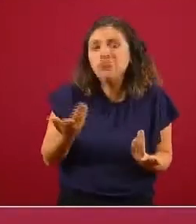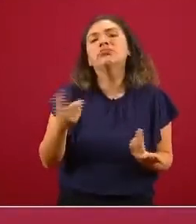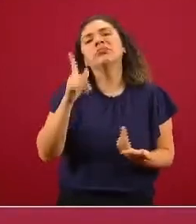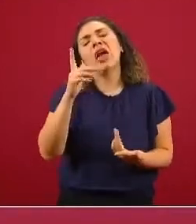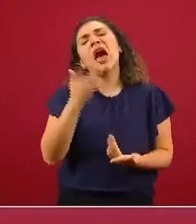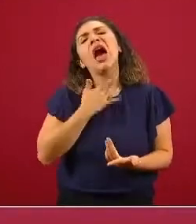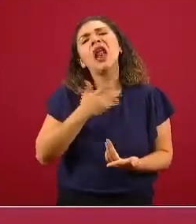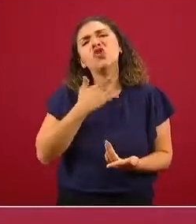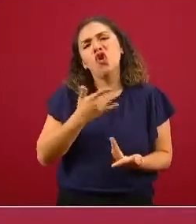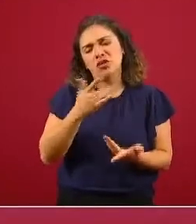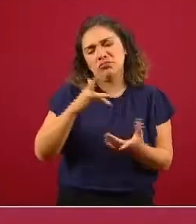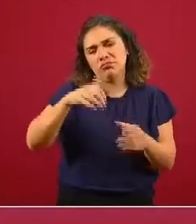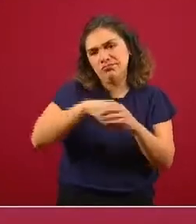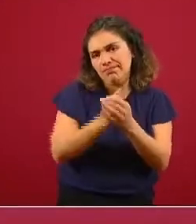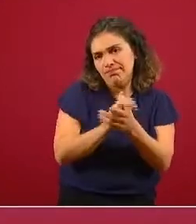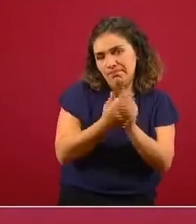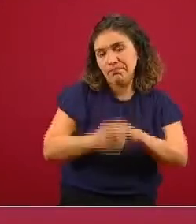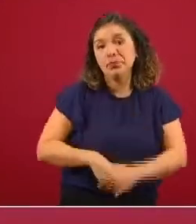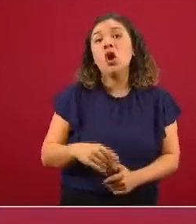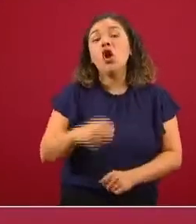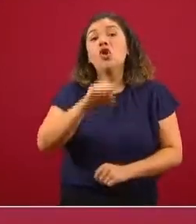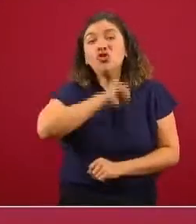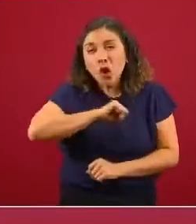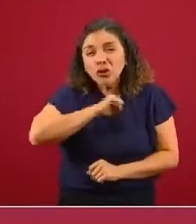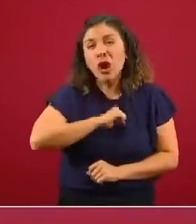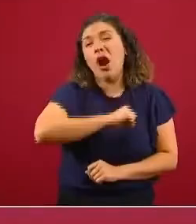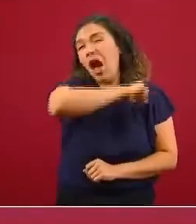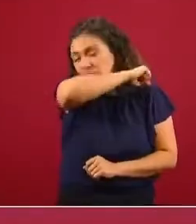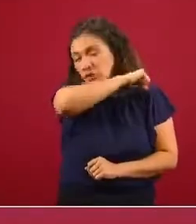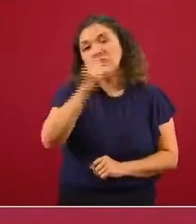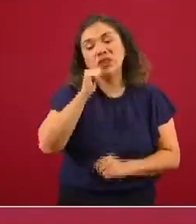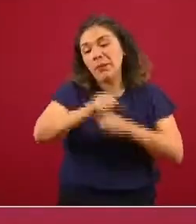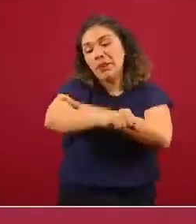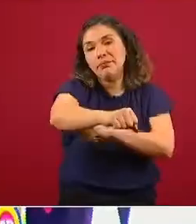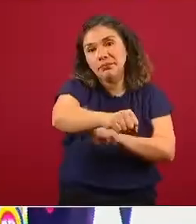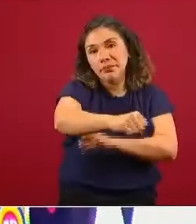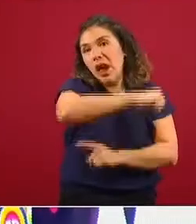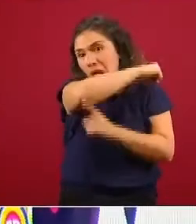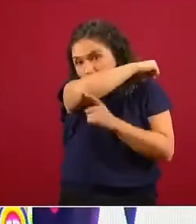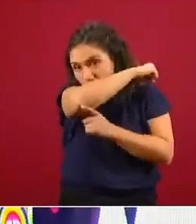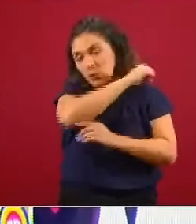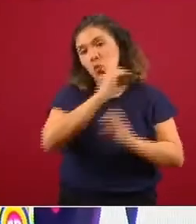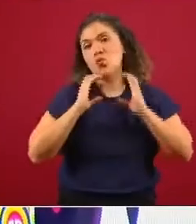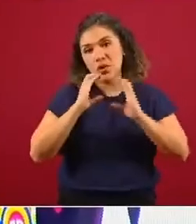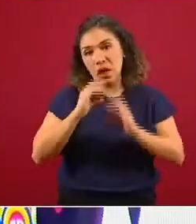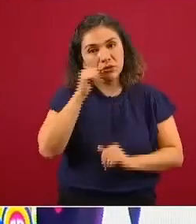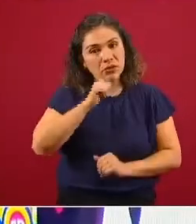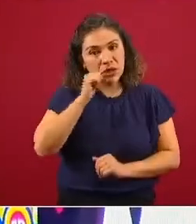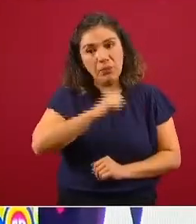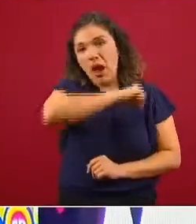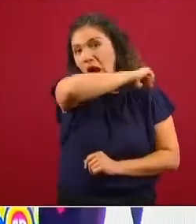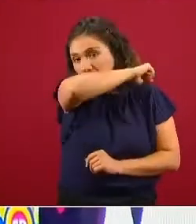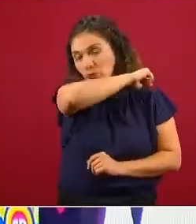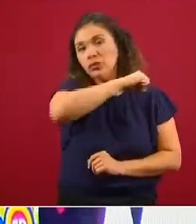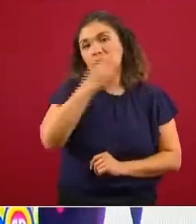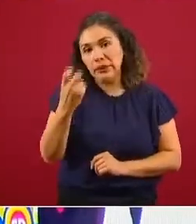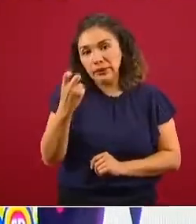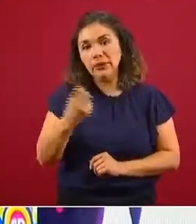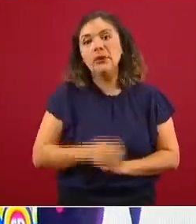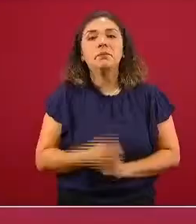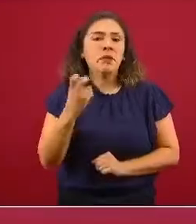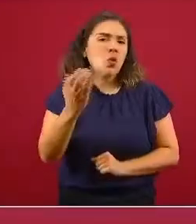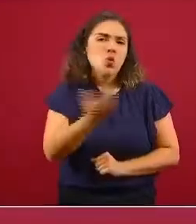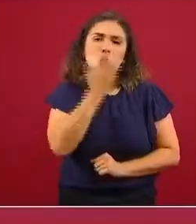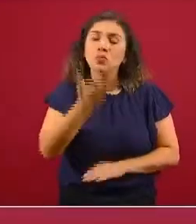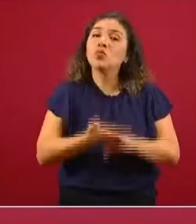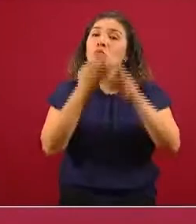alcohol desinfectante. Toser y estornudar en el ángulo interno del codo, que es lo que se llama la etiqueta respiratoria, achú, esa es una